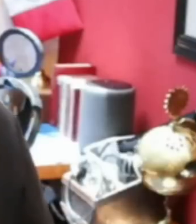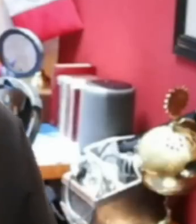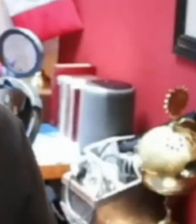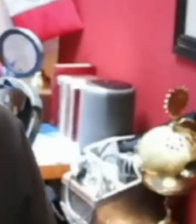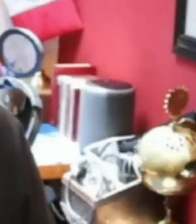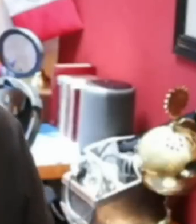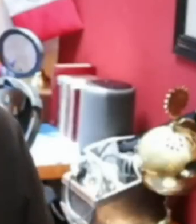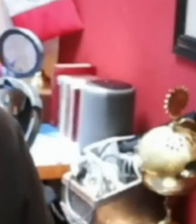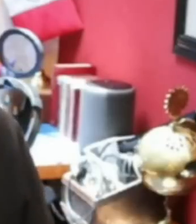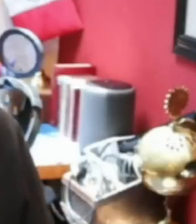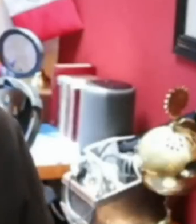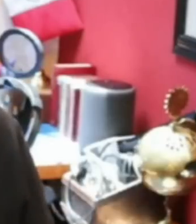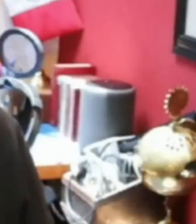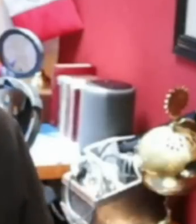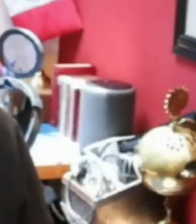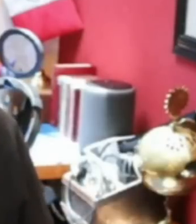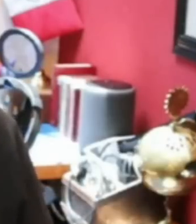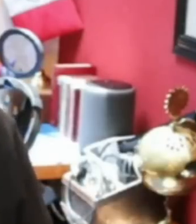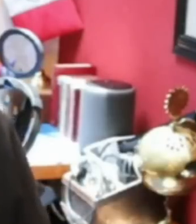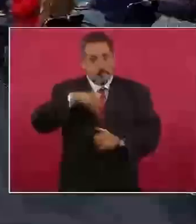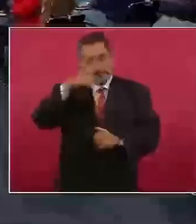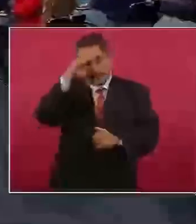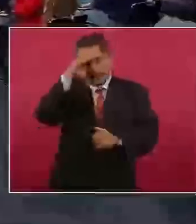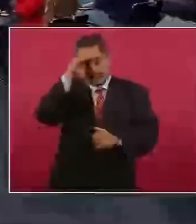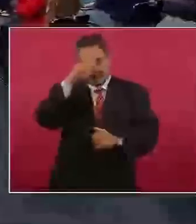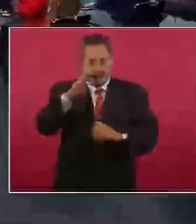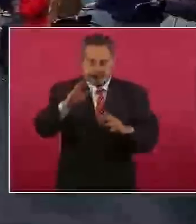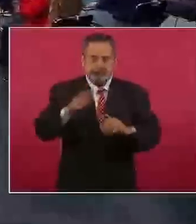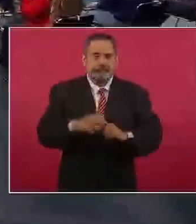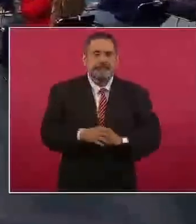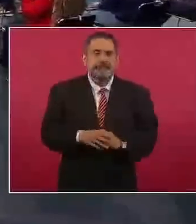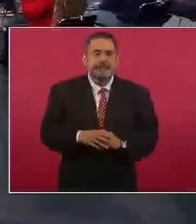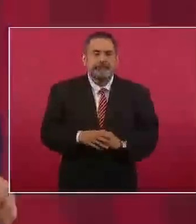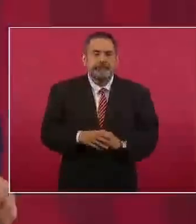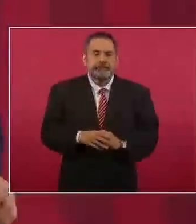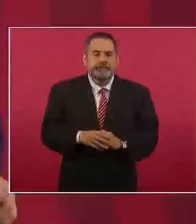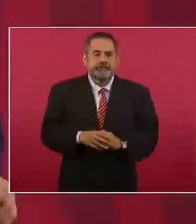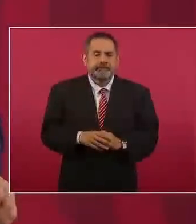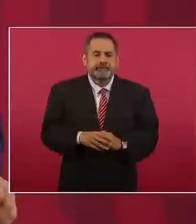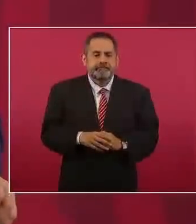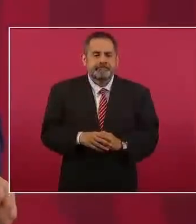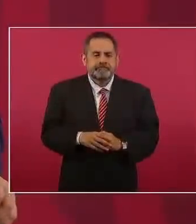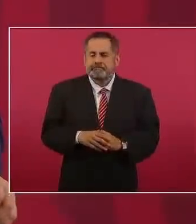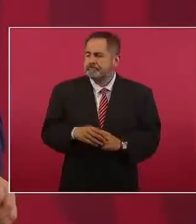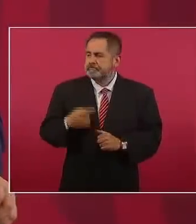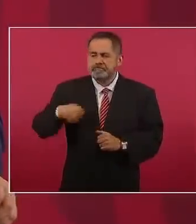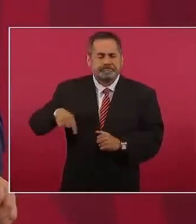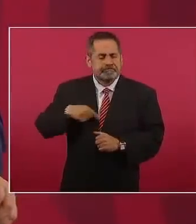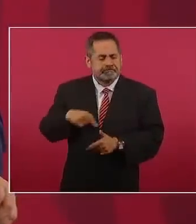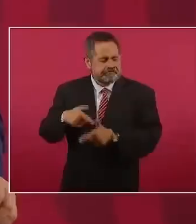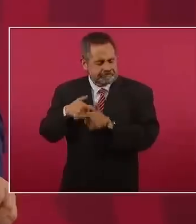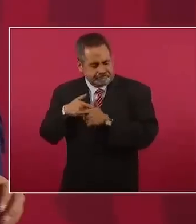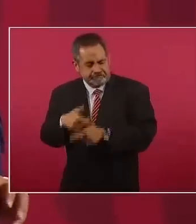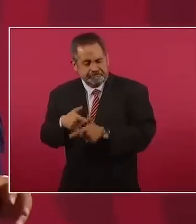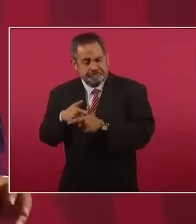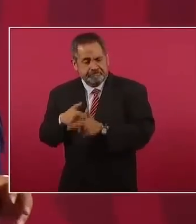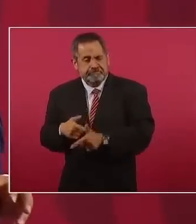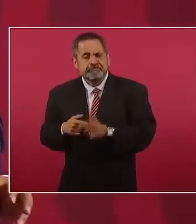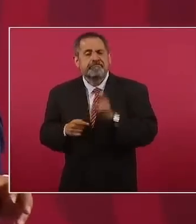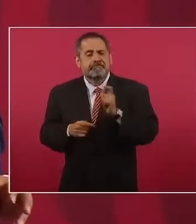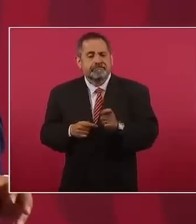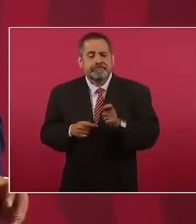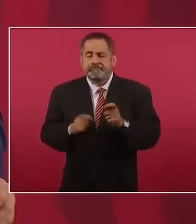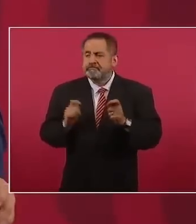México. Escuchemos lo que dijo en aquel entonces el presidente. Hay que seguir insistiendo en que parte